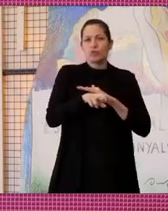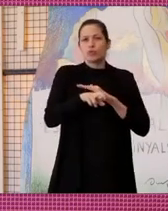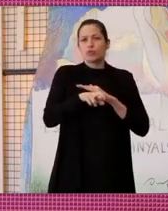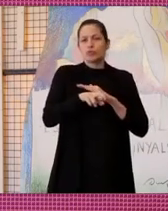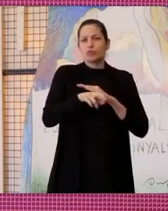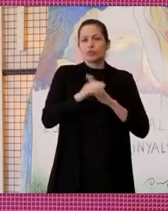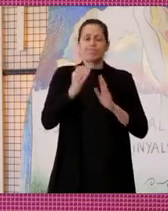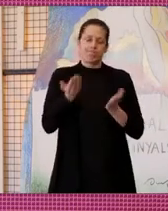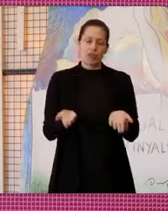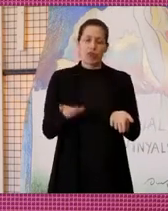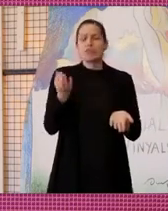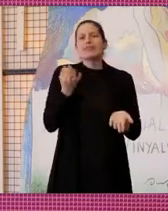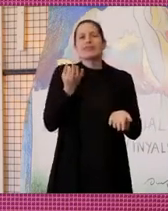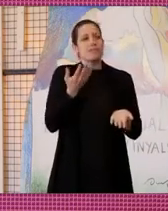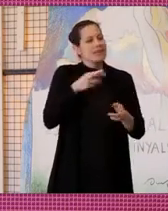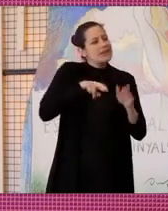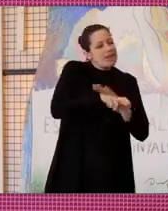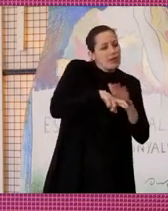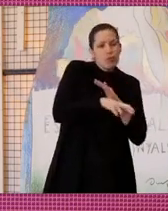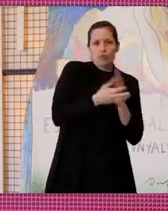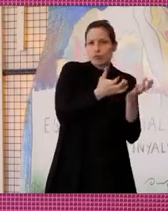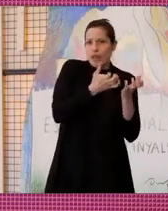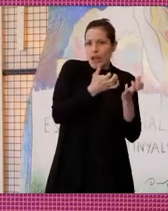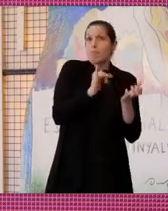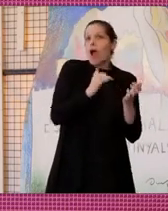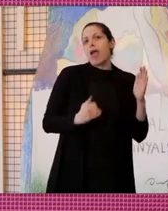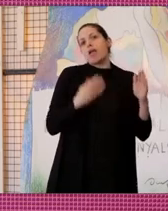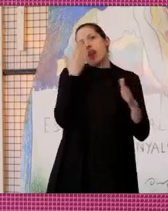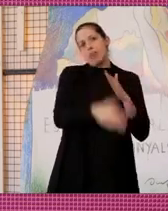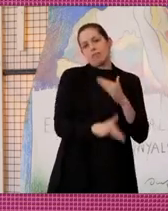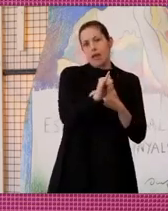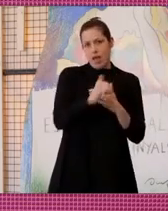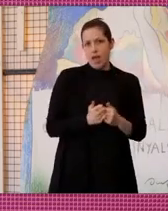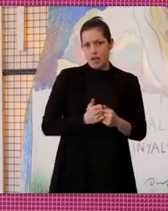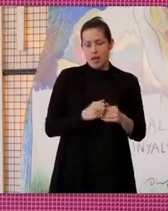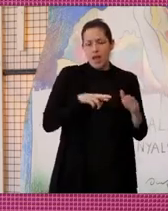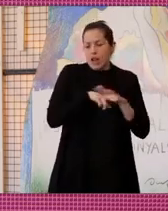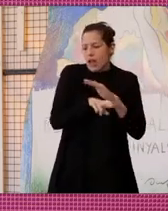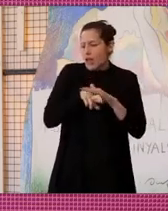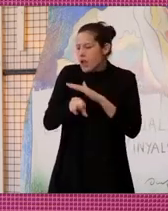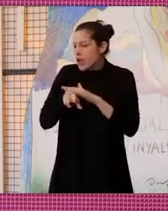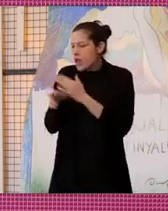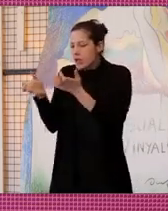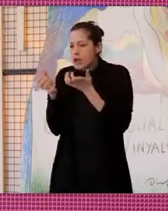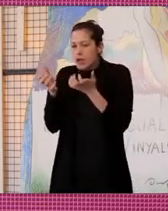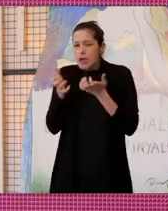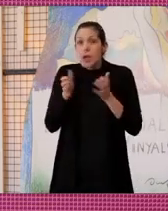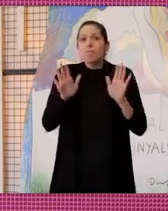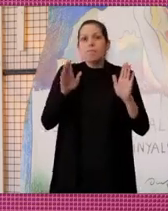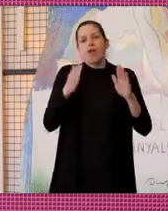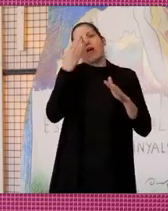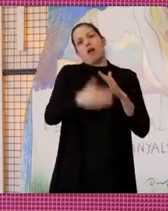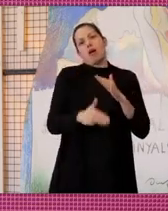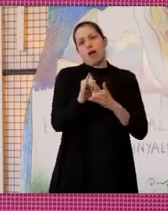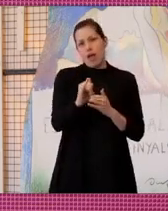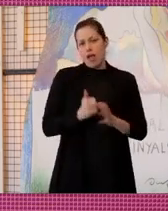te tienes que ganar los recursos pero tienes un tope que tanto recursos que puedes ganar no puedes ganar más porque tú